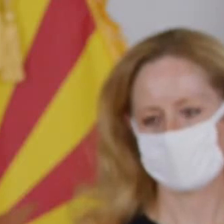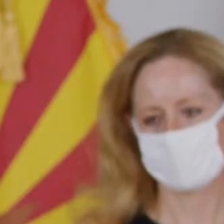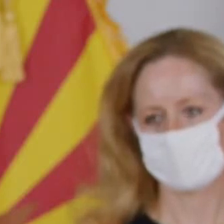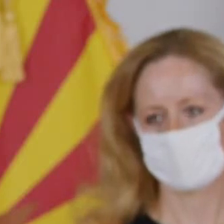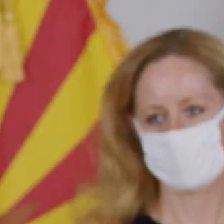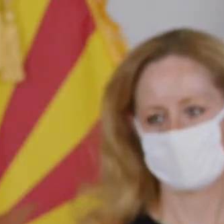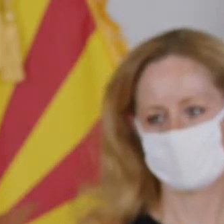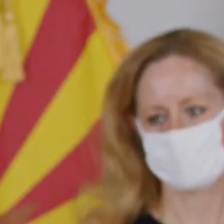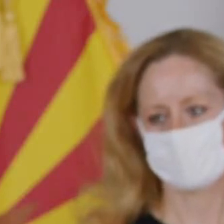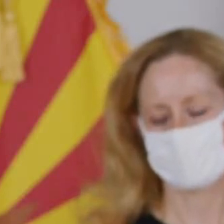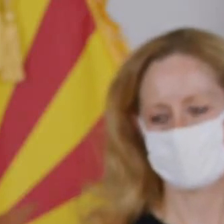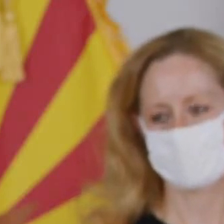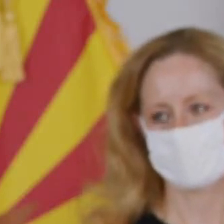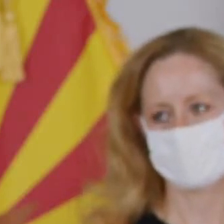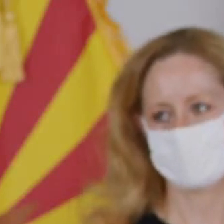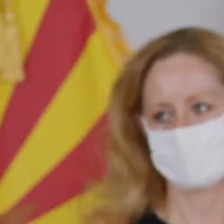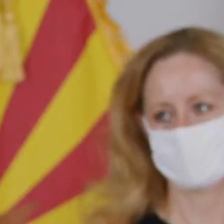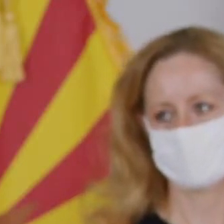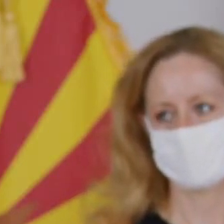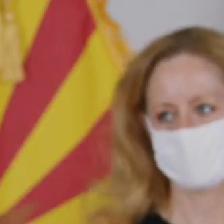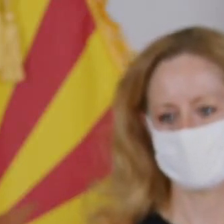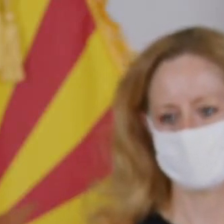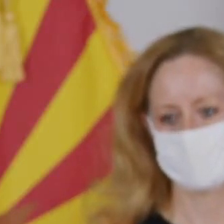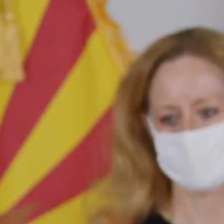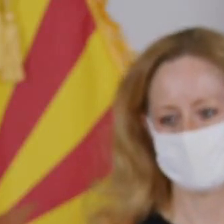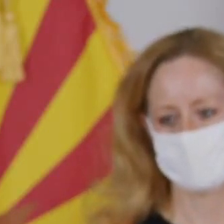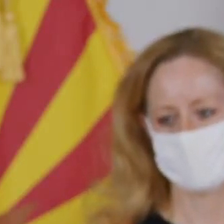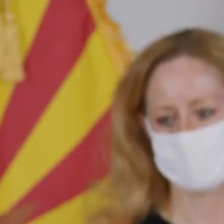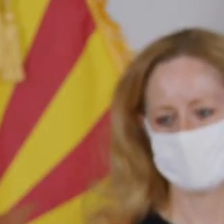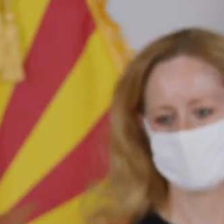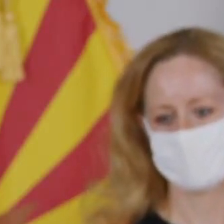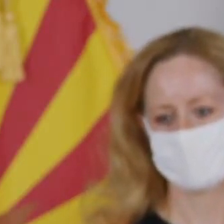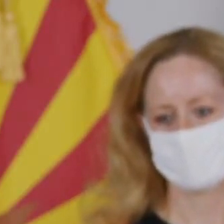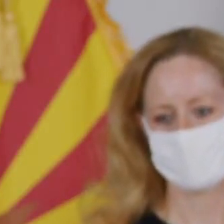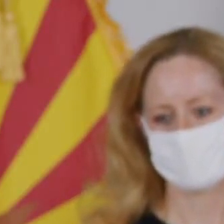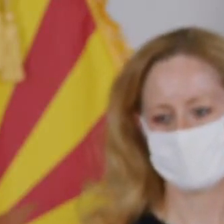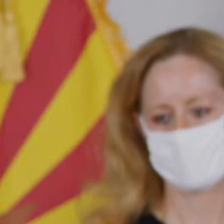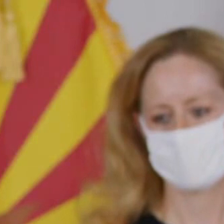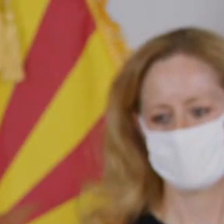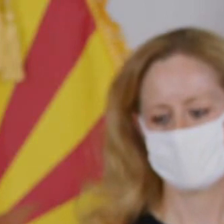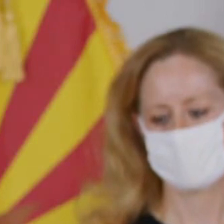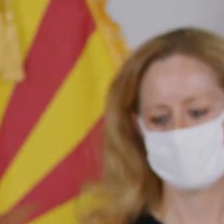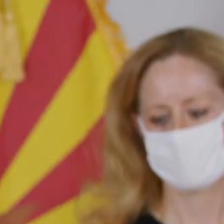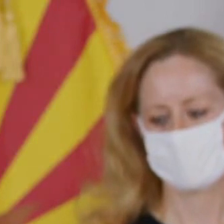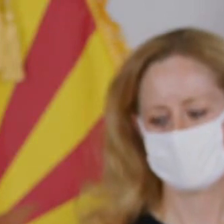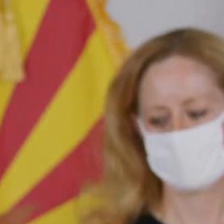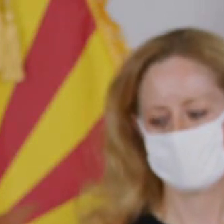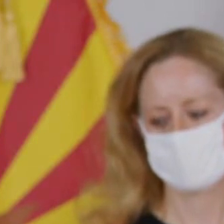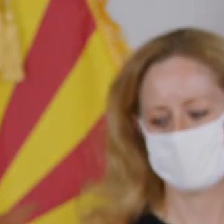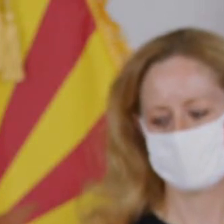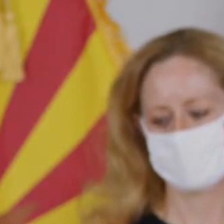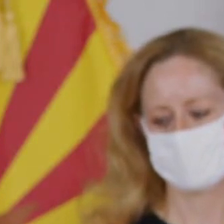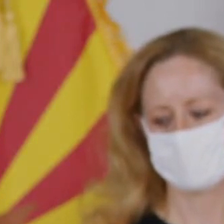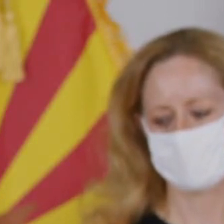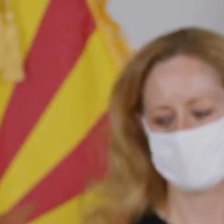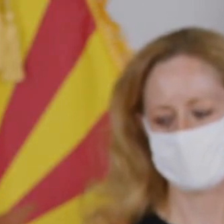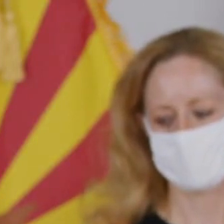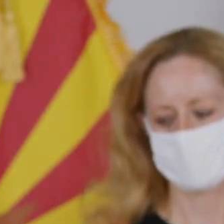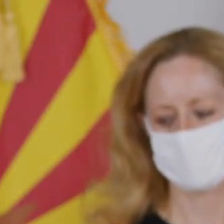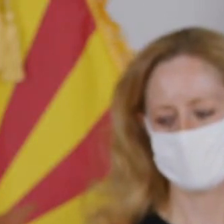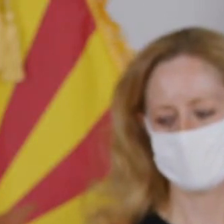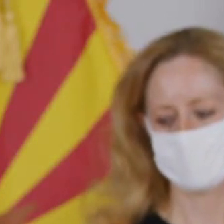debería vacunarme contra la influenza? La respuesta es precisa y es concreta. Con la presencia